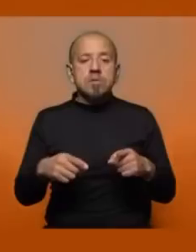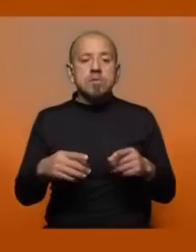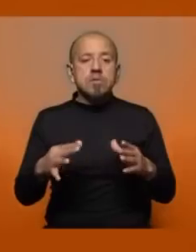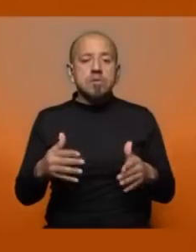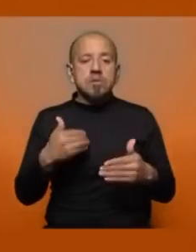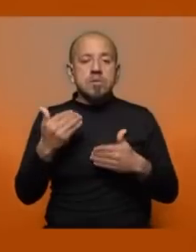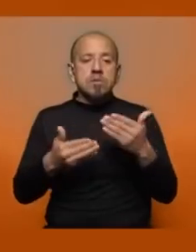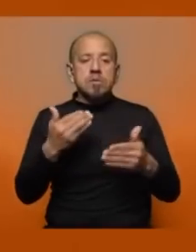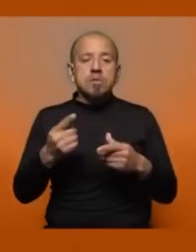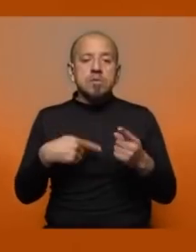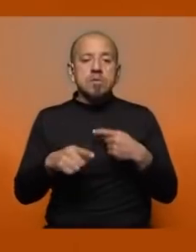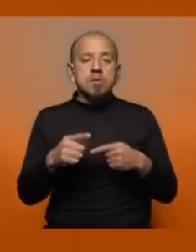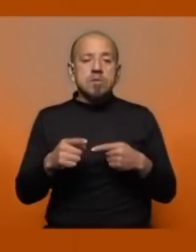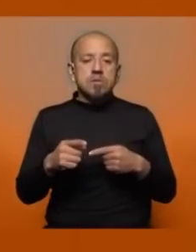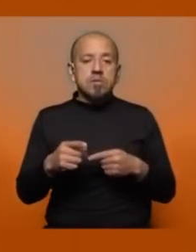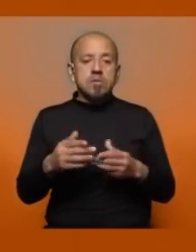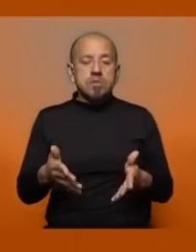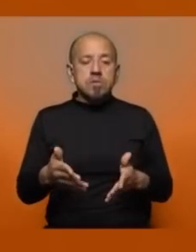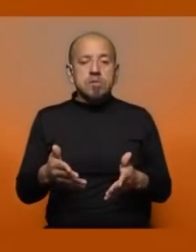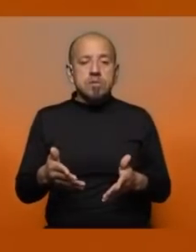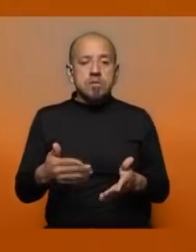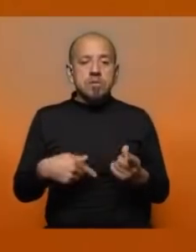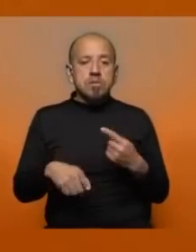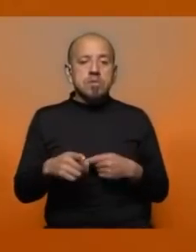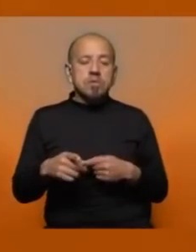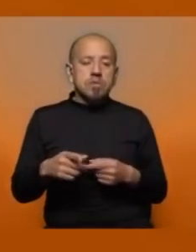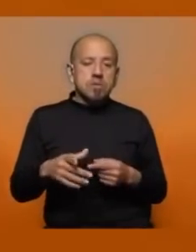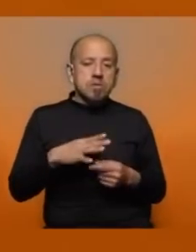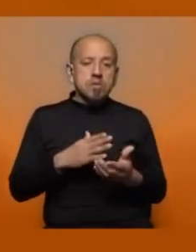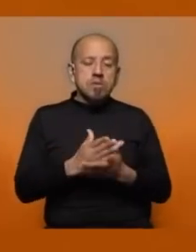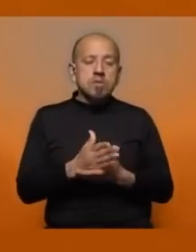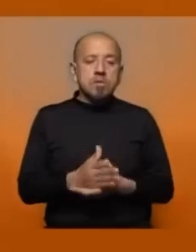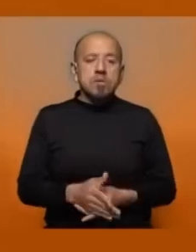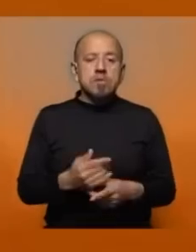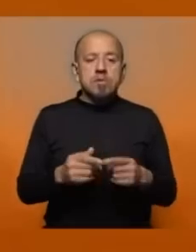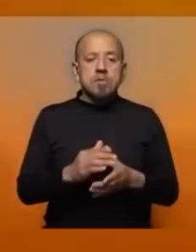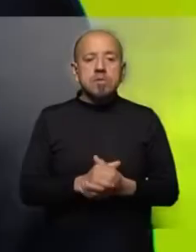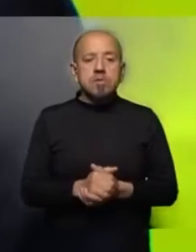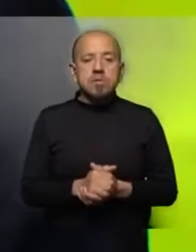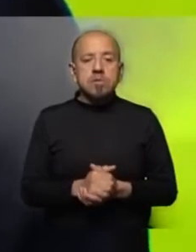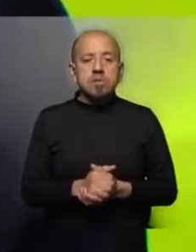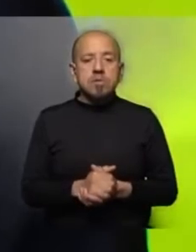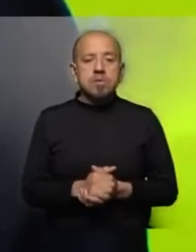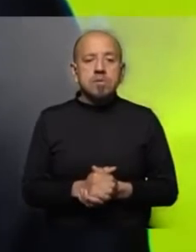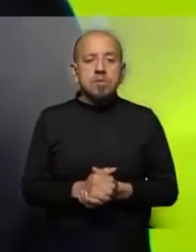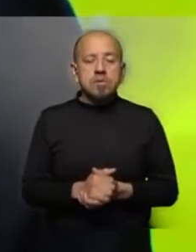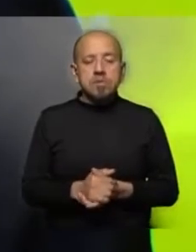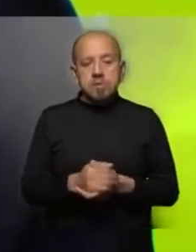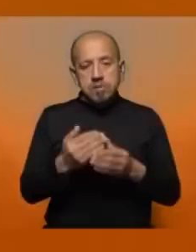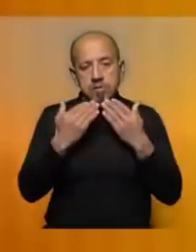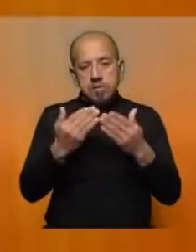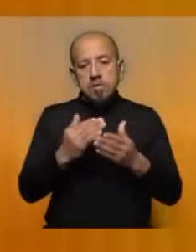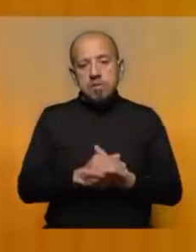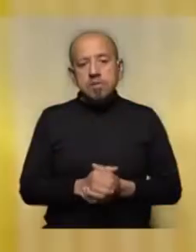manera en esos aspectos y para eso estamos siempre lo estuvo el sindicato médico lo va a seguir estando doctor mineta Gracias y suerte en esta